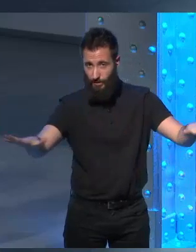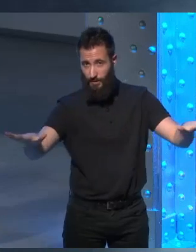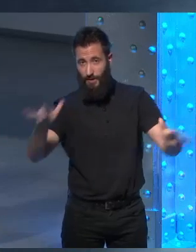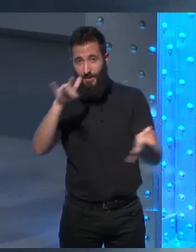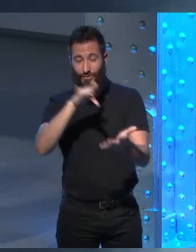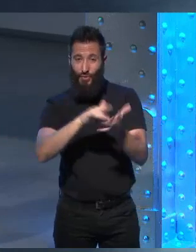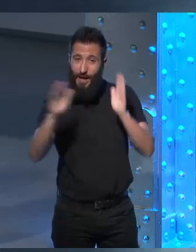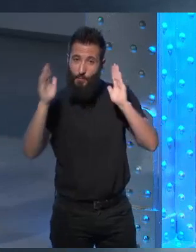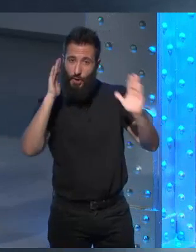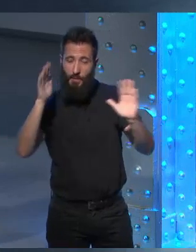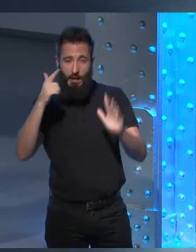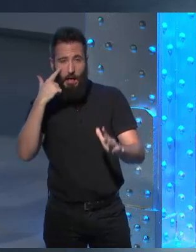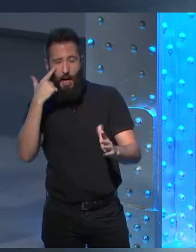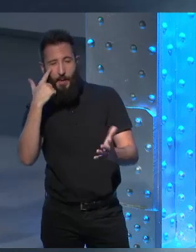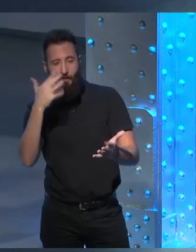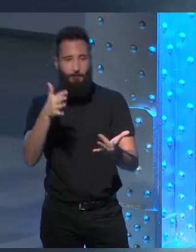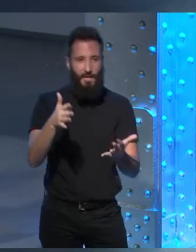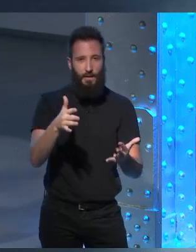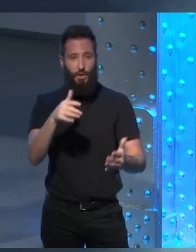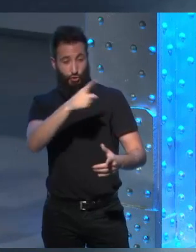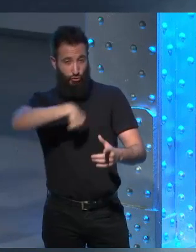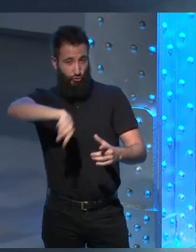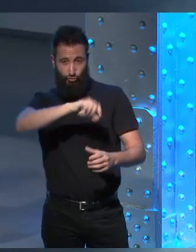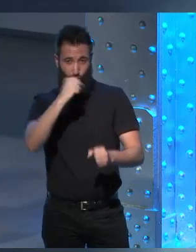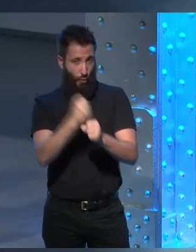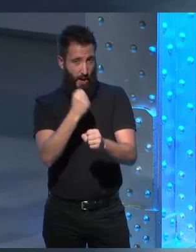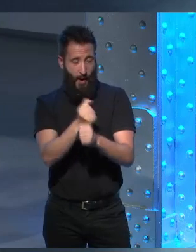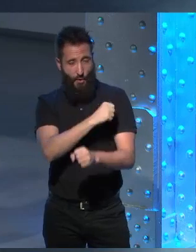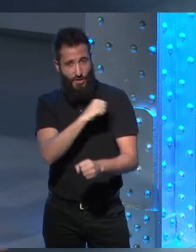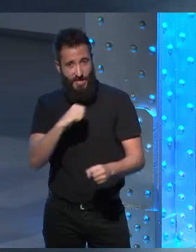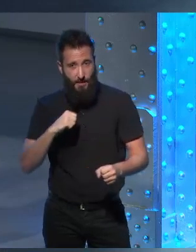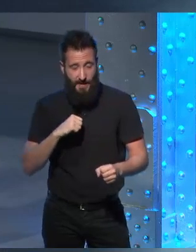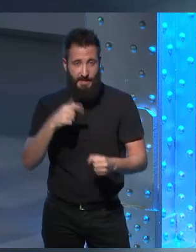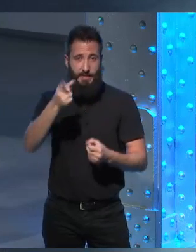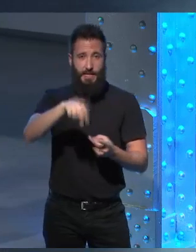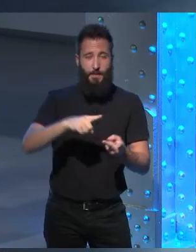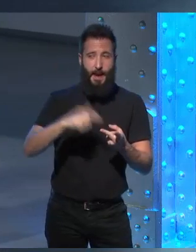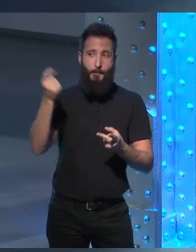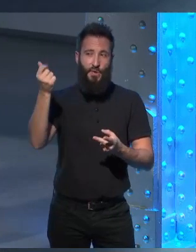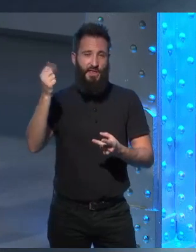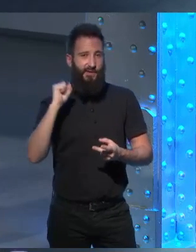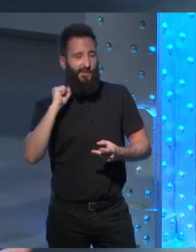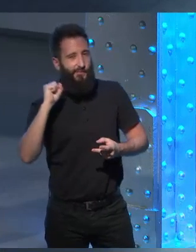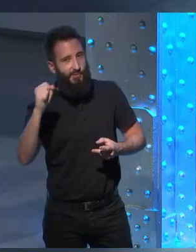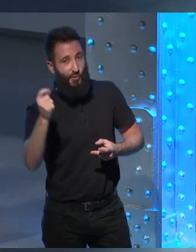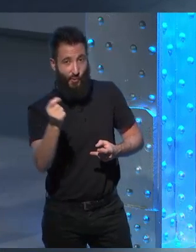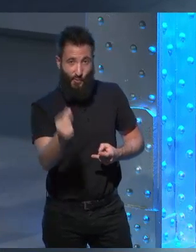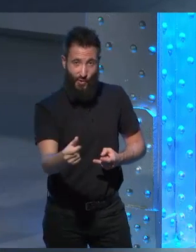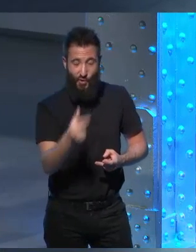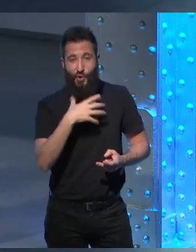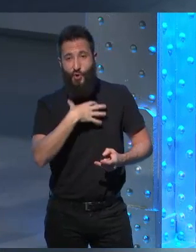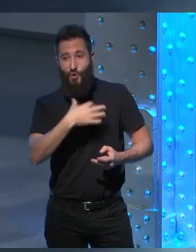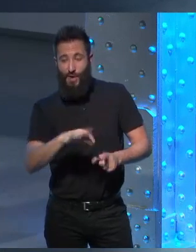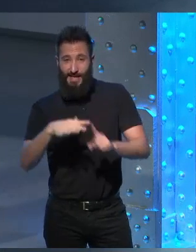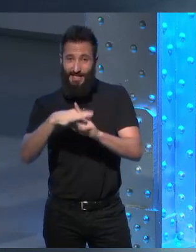que estemos más en la jungla independiente y dependamos más de la monetización, pues bueno, pues en ese caso habrá